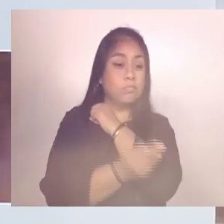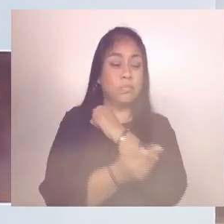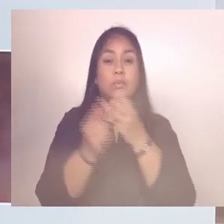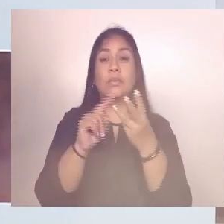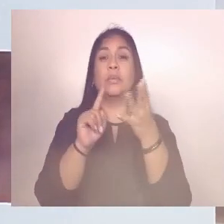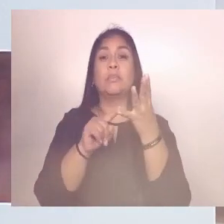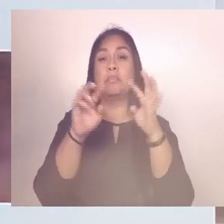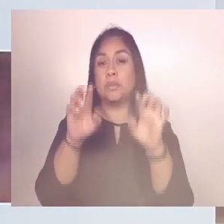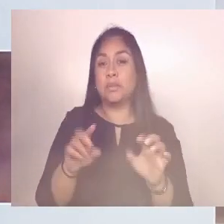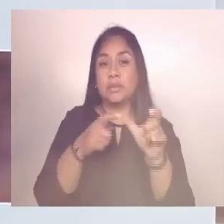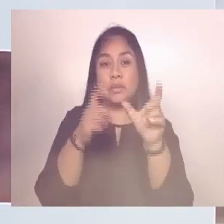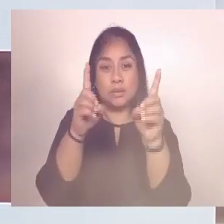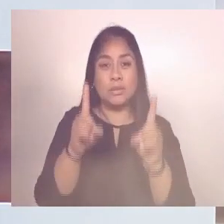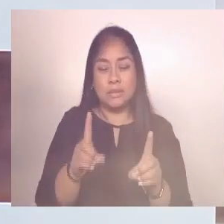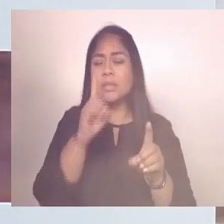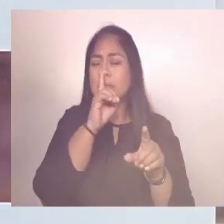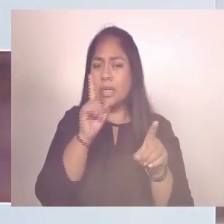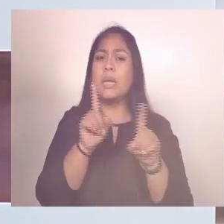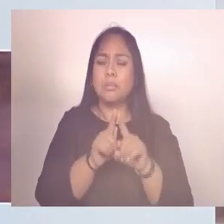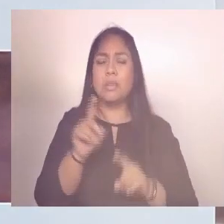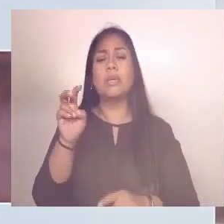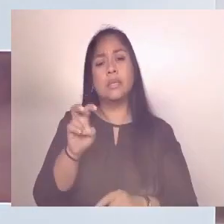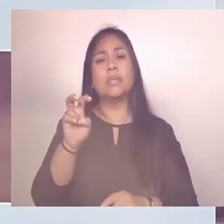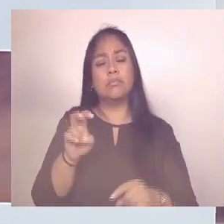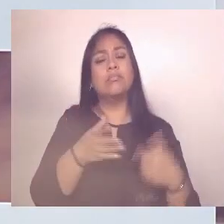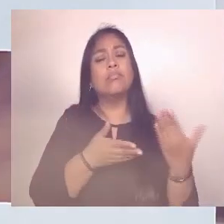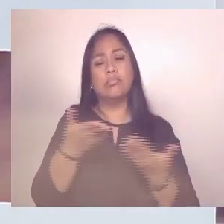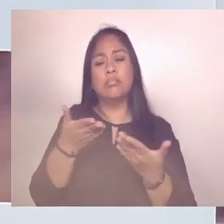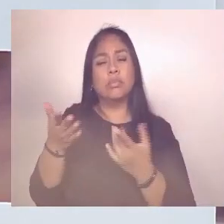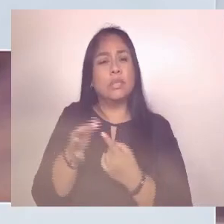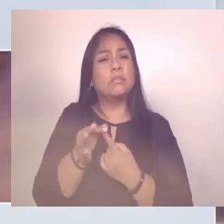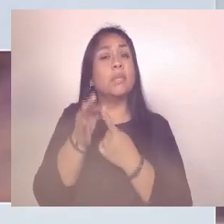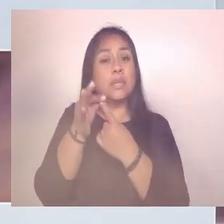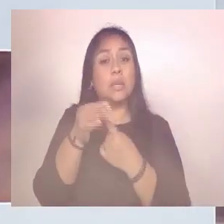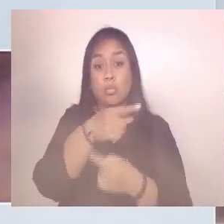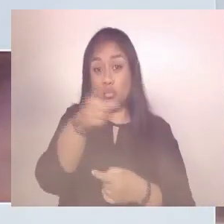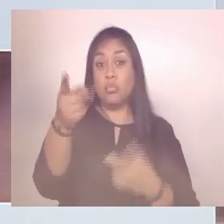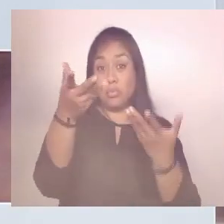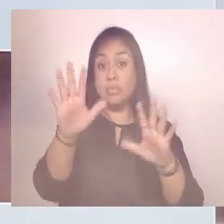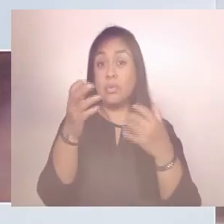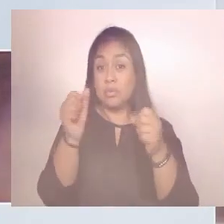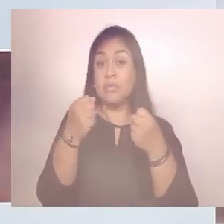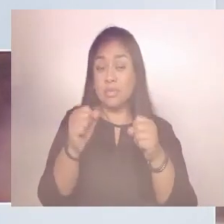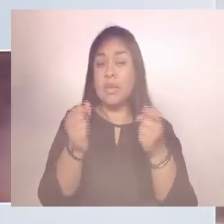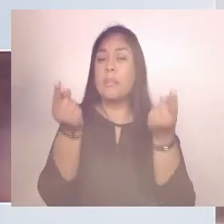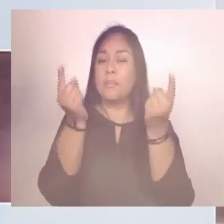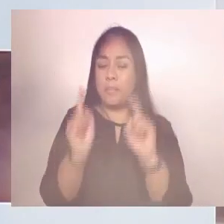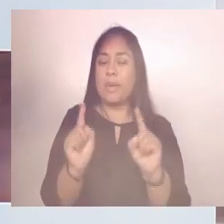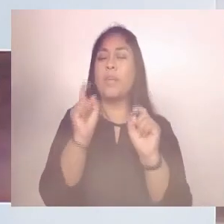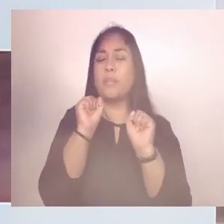con discapacidad que también requieren una atención especial. De hecho, ustedes ya lo están haciendo, pero